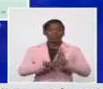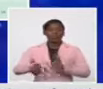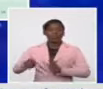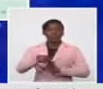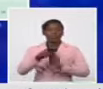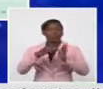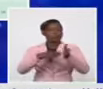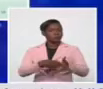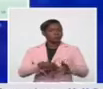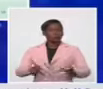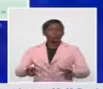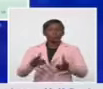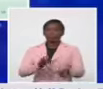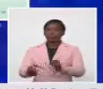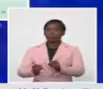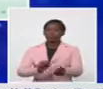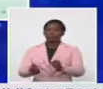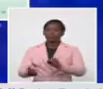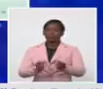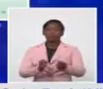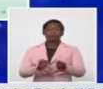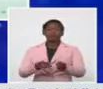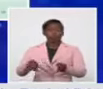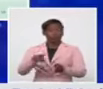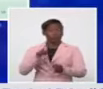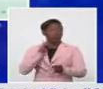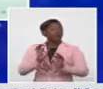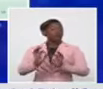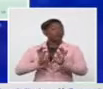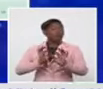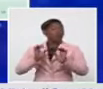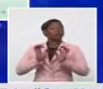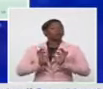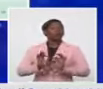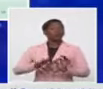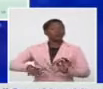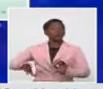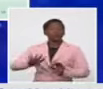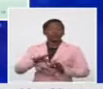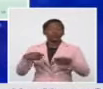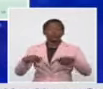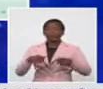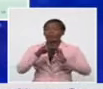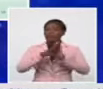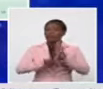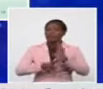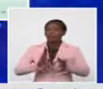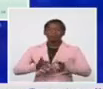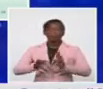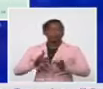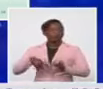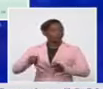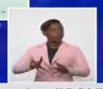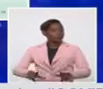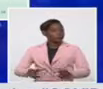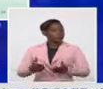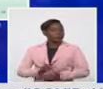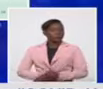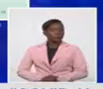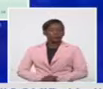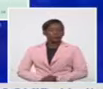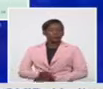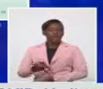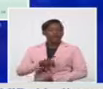pandemia. No se confía y tiene que seguir de todas formas con medidas de restricción. 9 casos